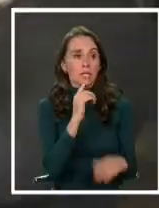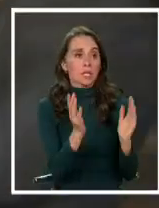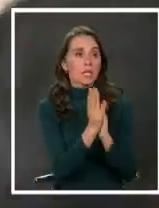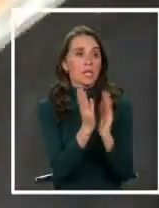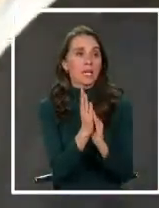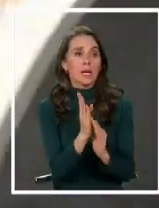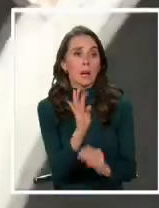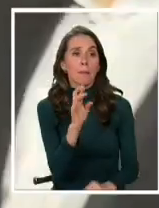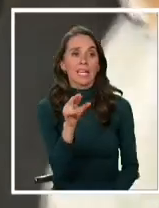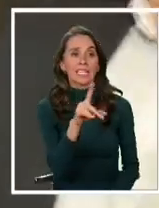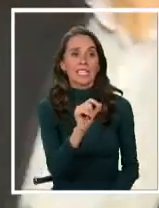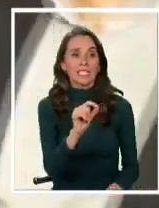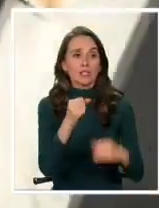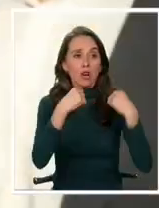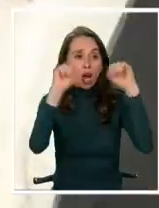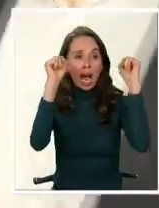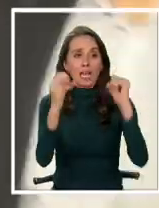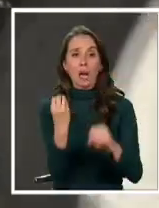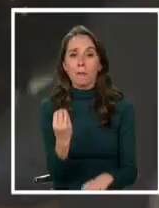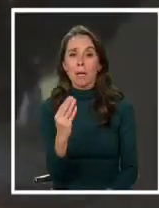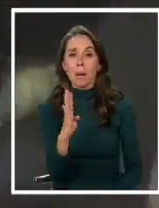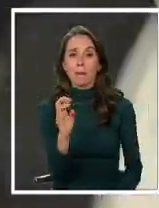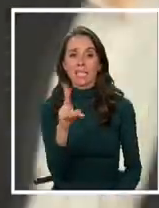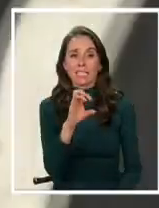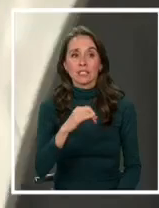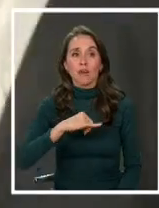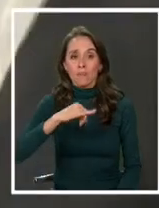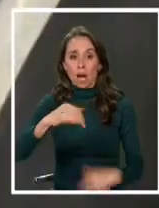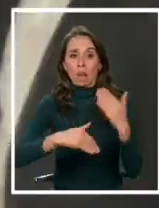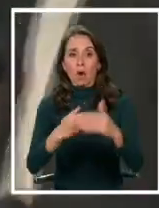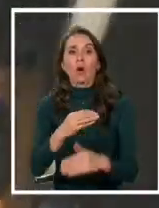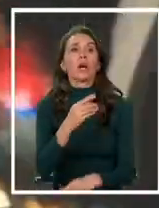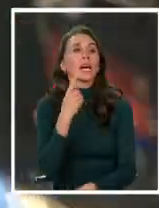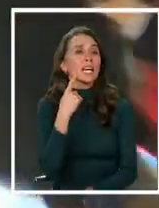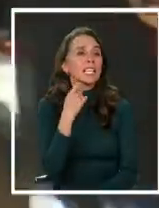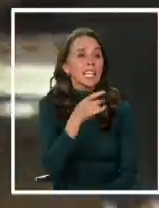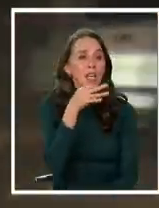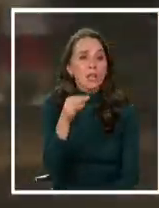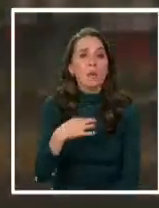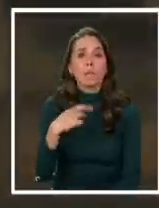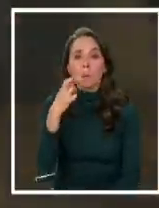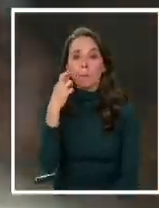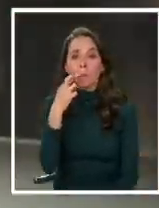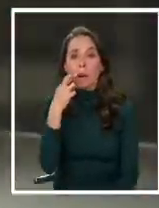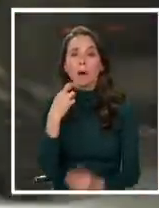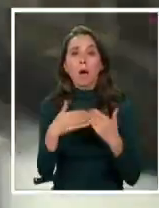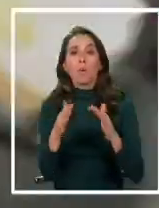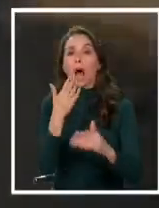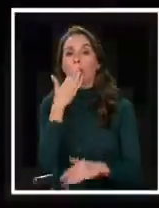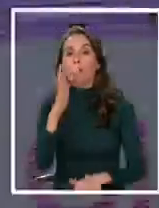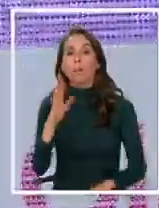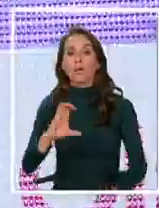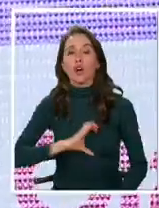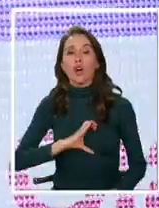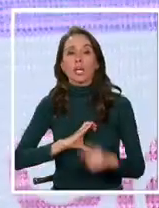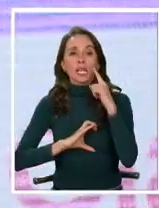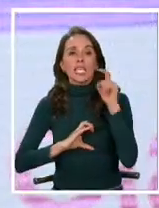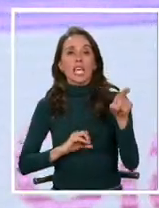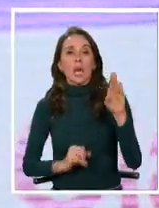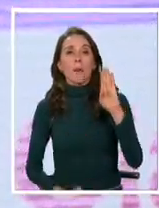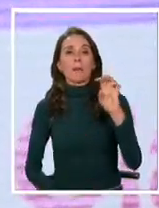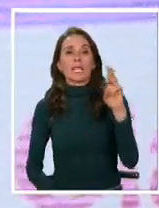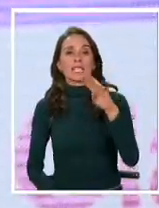menos a Venezuela le ganaste bien berizo vamos Sí así quién debe ser técnico mi papá cualquiera dirige mejor que berizo